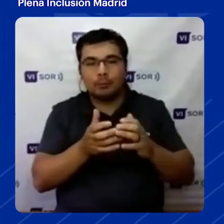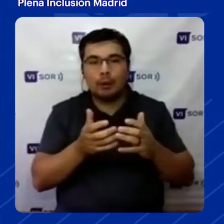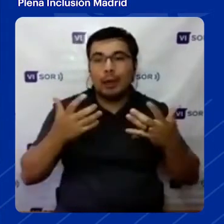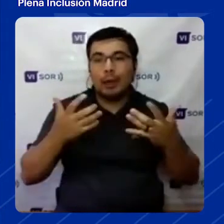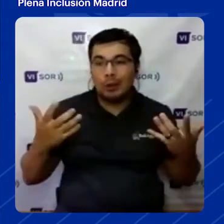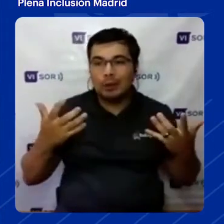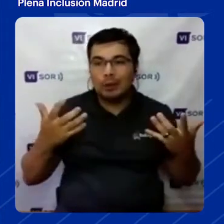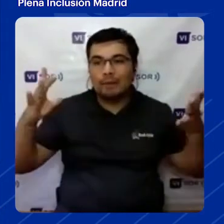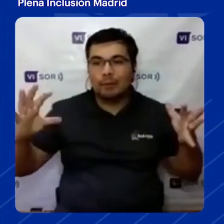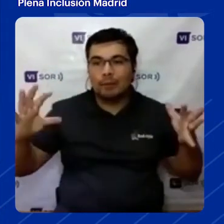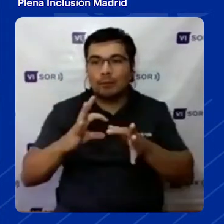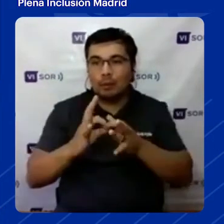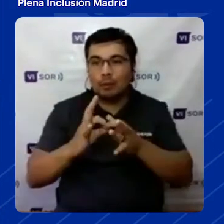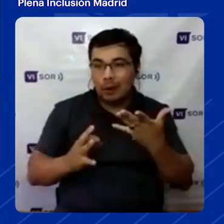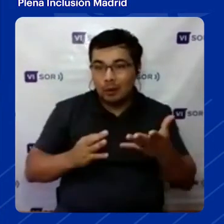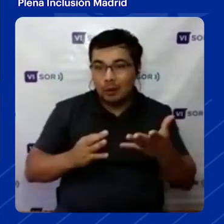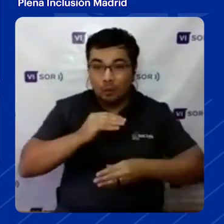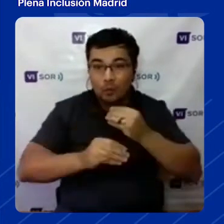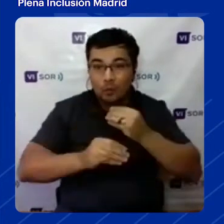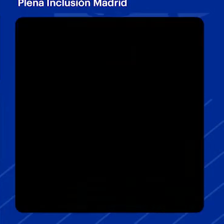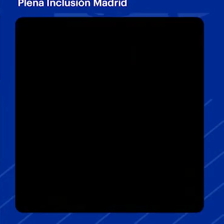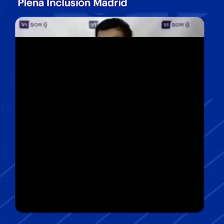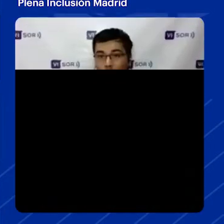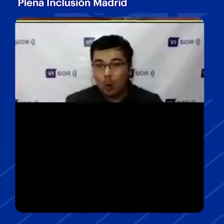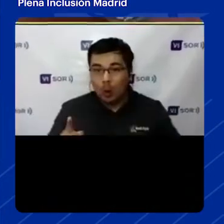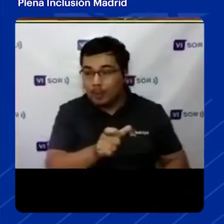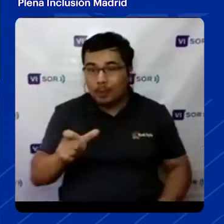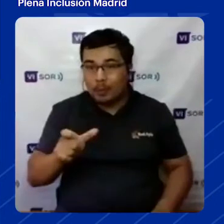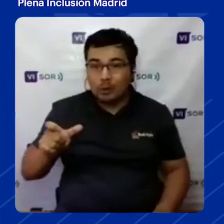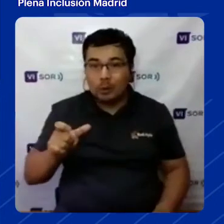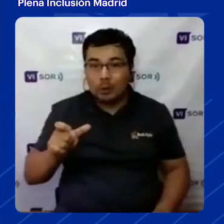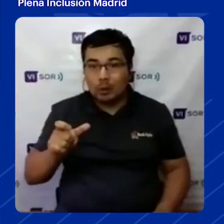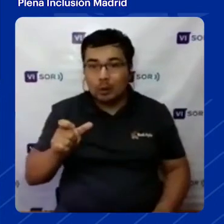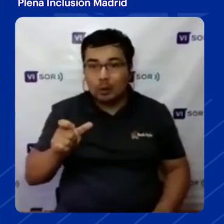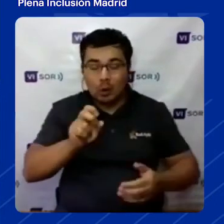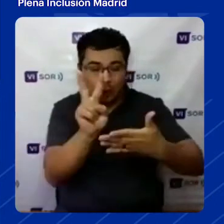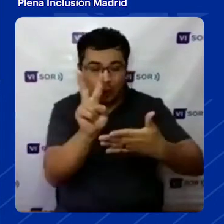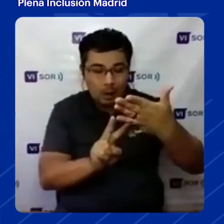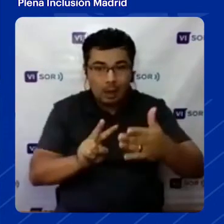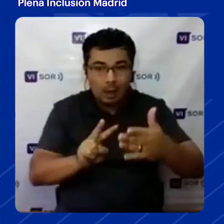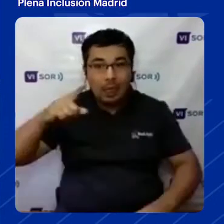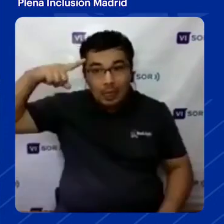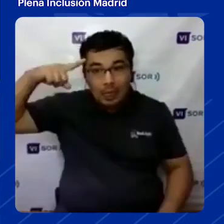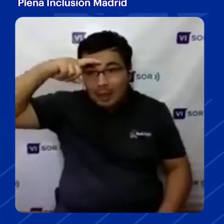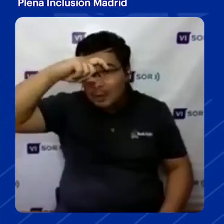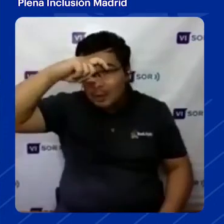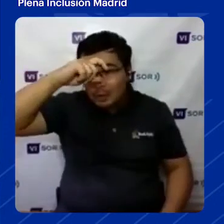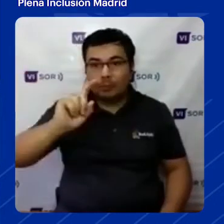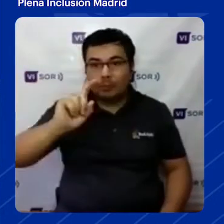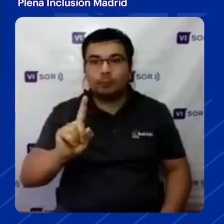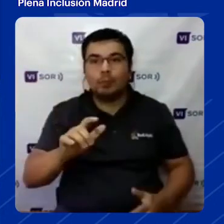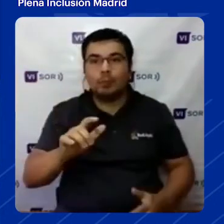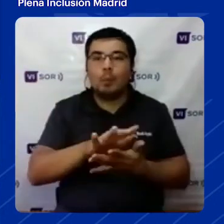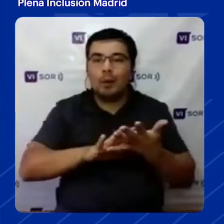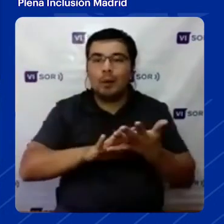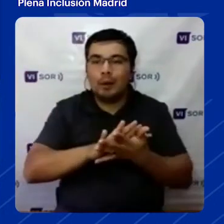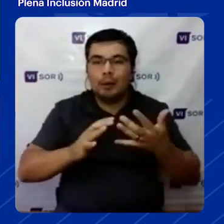no funciona igual para personas con dificultades de comprensión. Luego hay cuestiones relacionadas también con dificultades